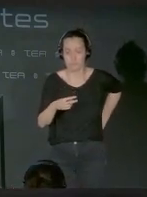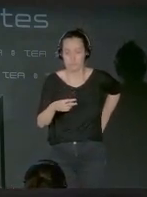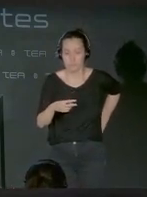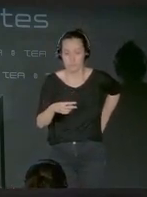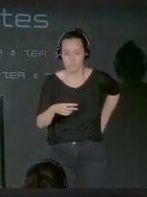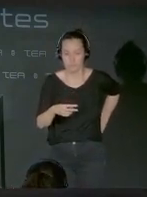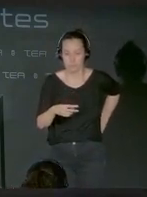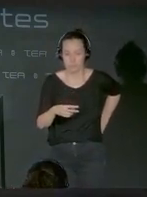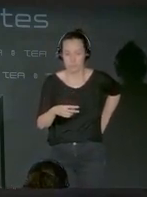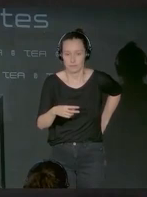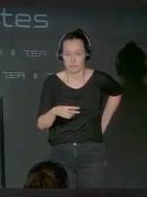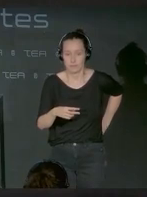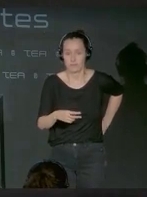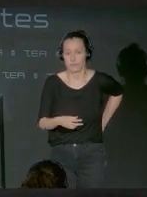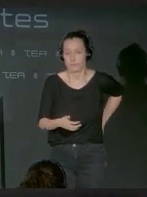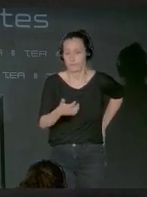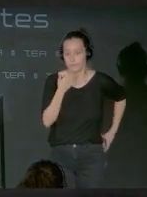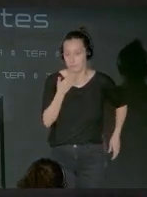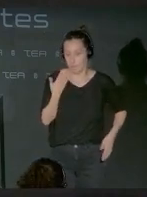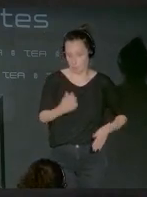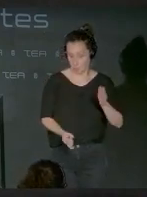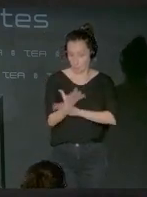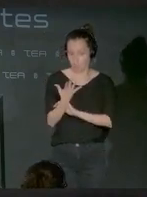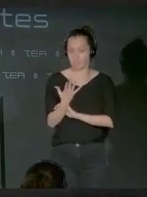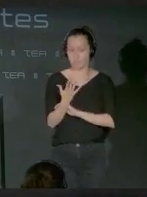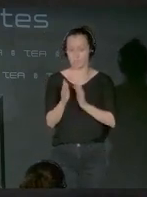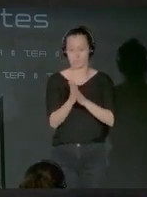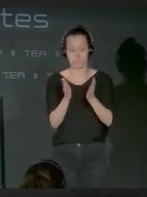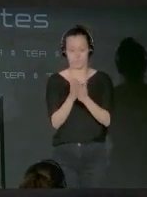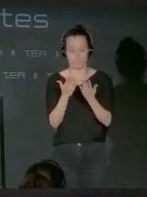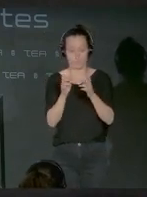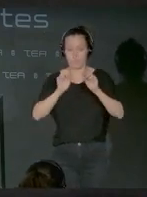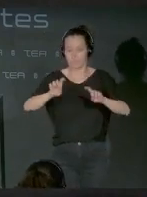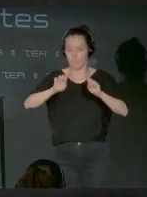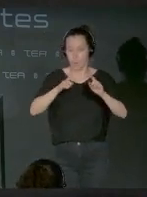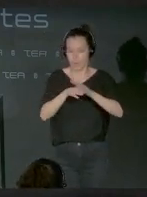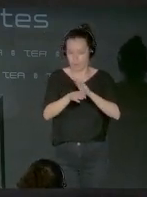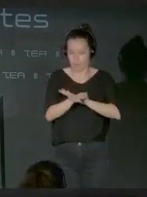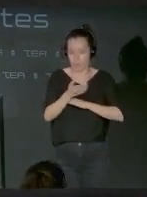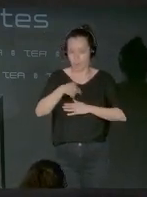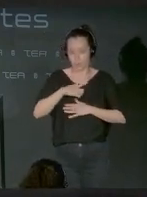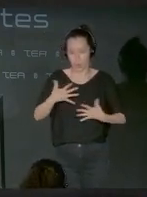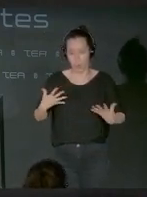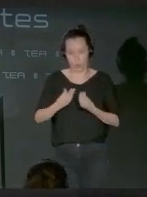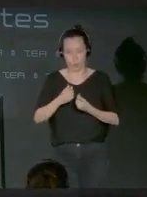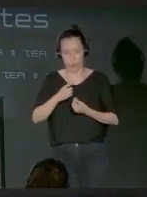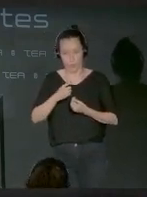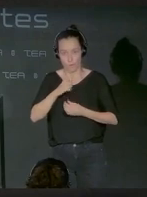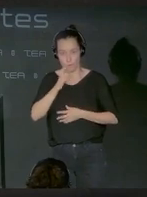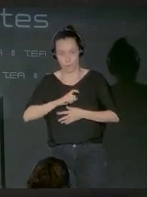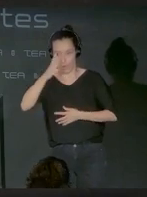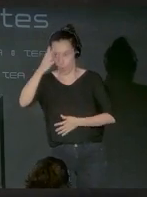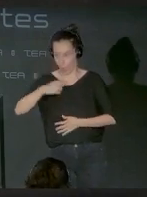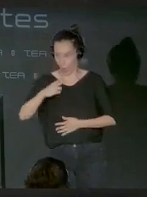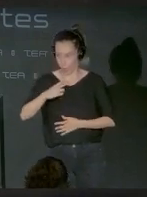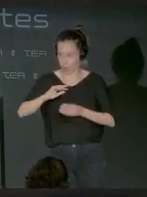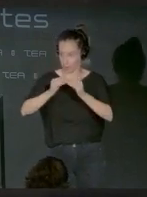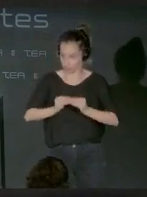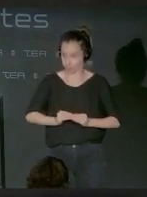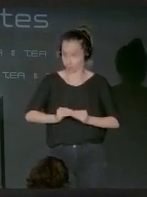manual de accesibilidad para desarrollos de videojuegos que hemos desarrollado junto con la fundación once o un manual para